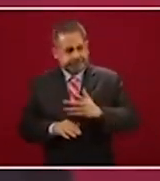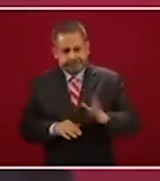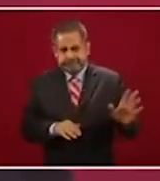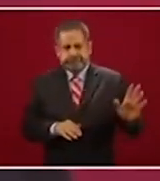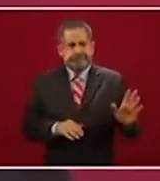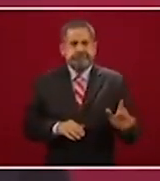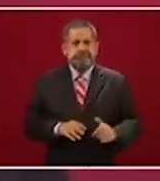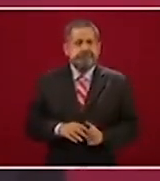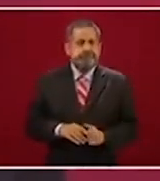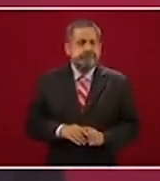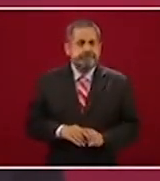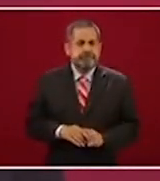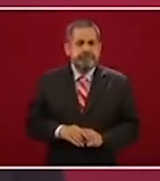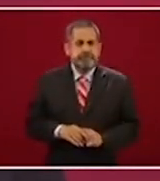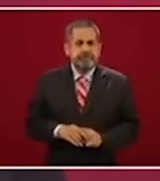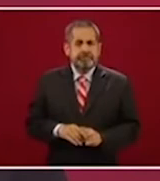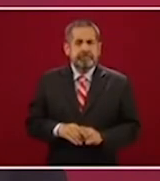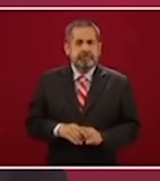se